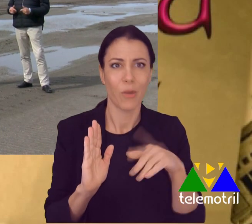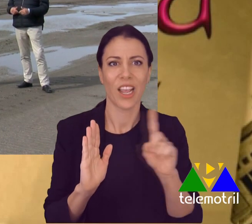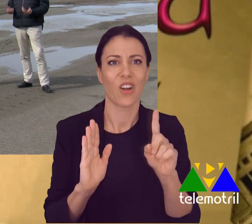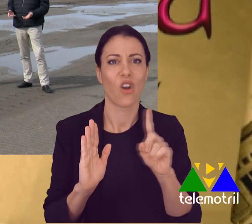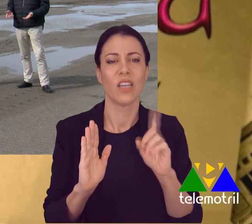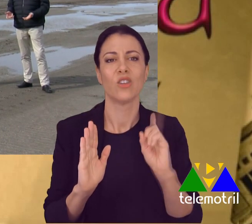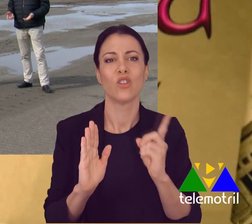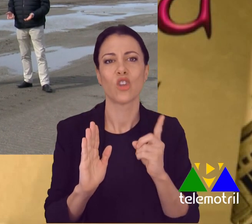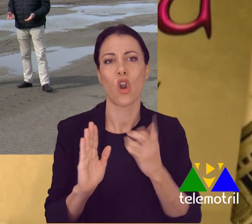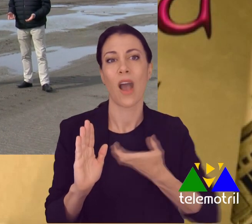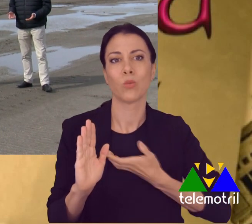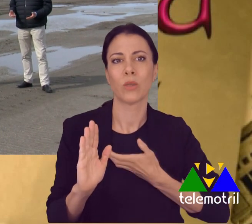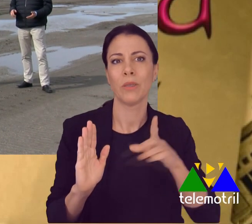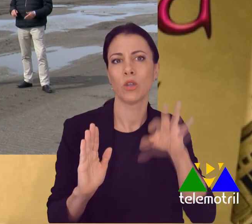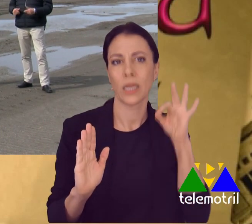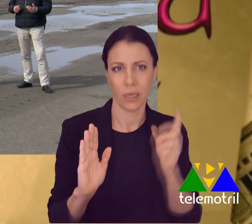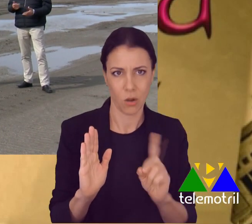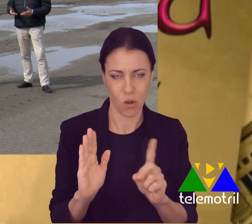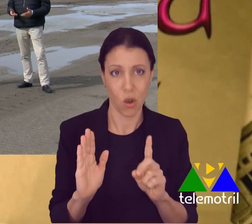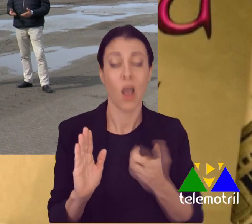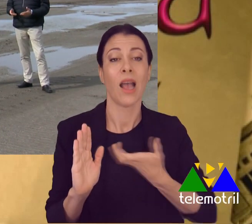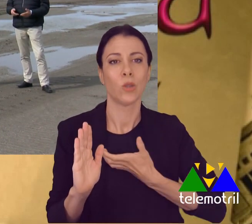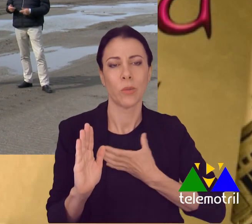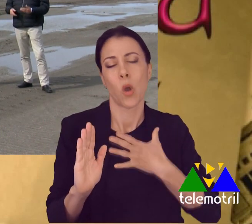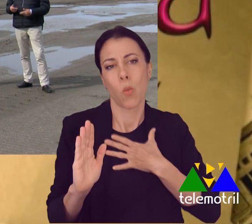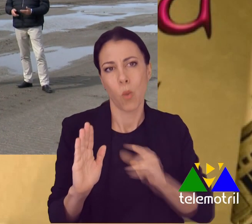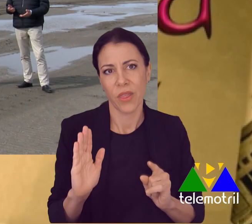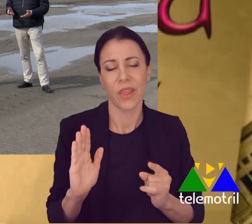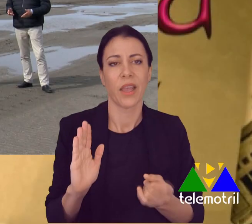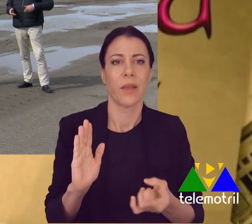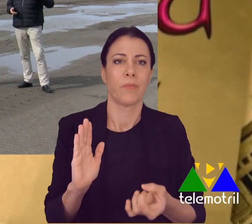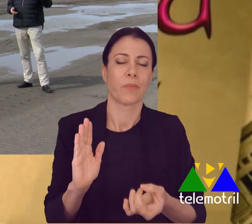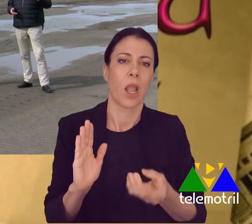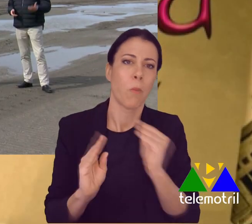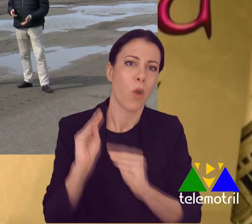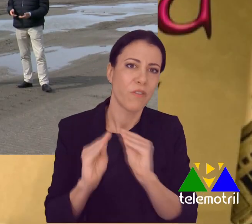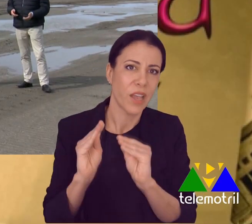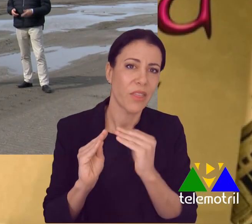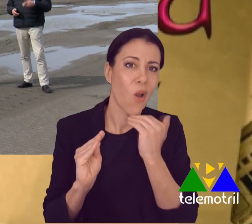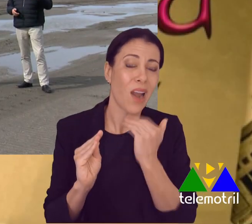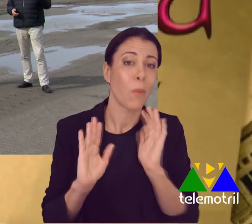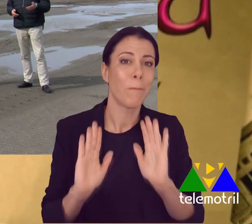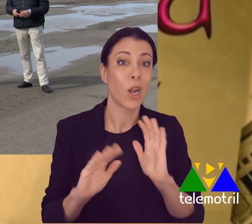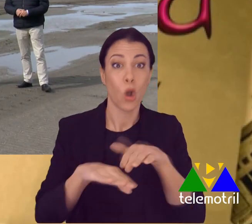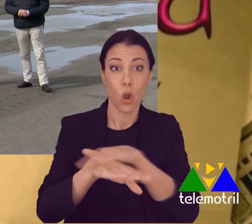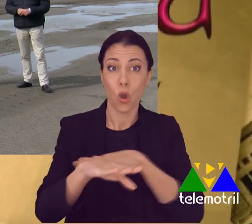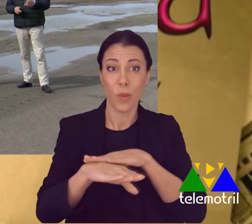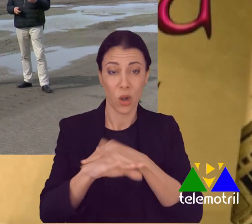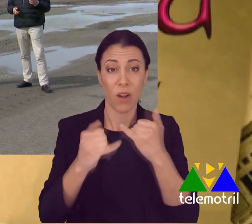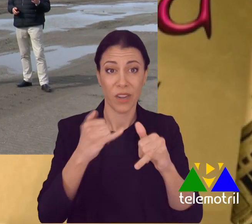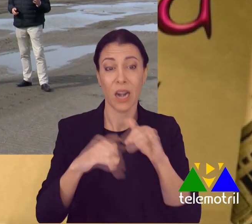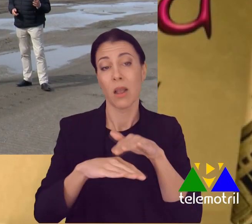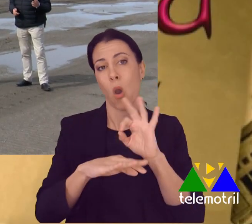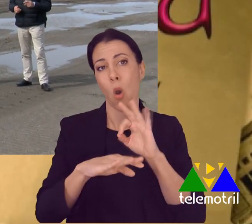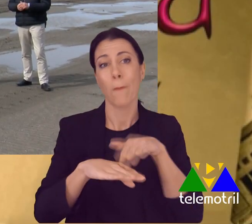una cuestión solo de ayuntamiento, ¿no? El ayuntamiento puede intentar crear el expediente de modificación, pero al final el gobierno, el